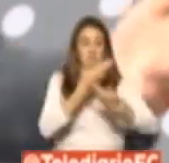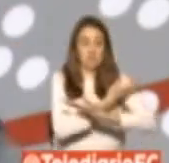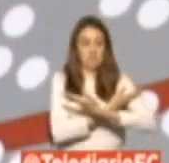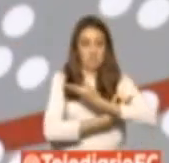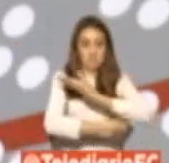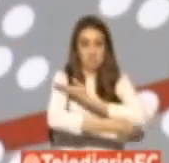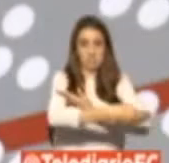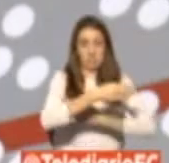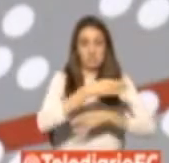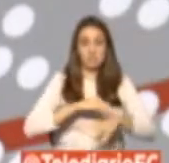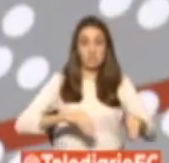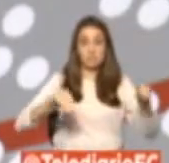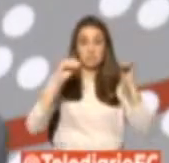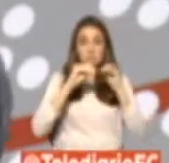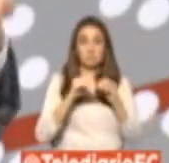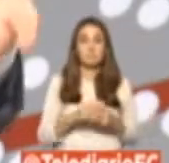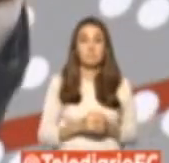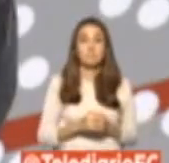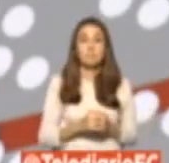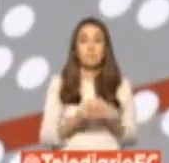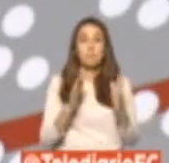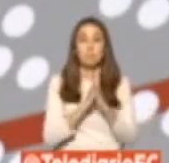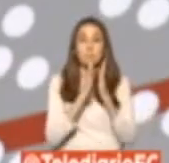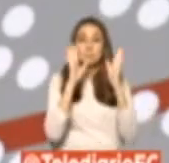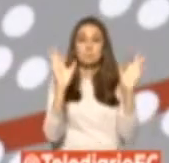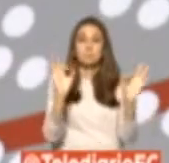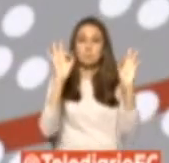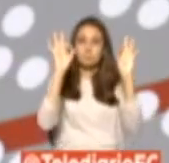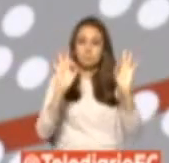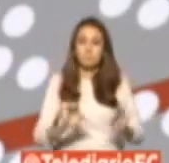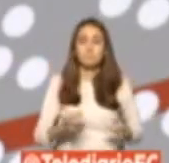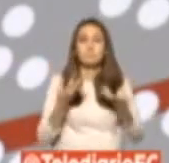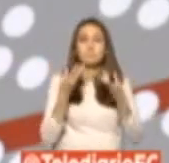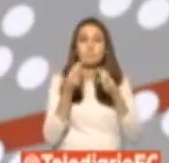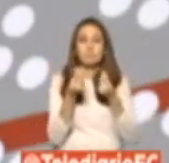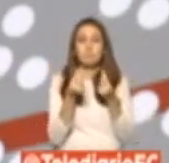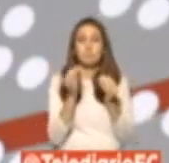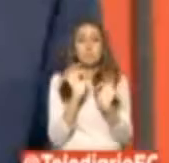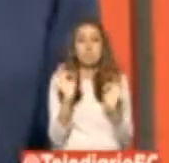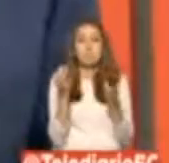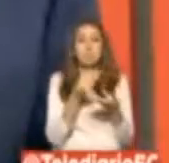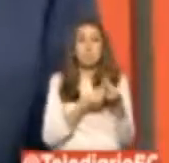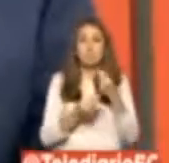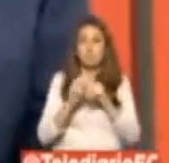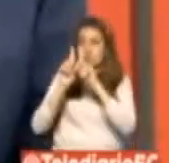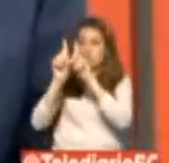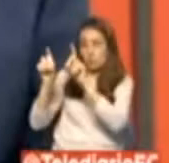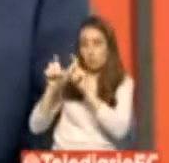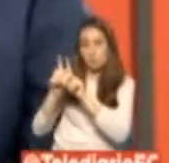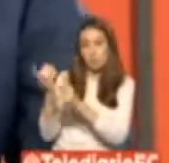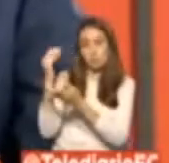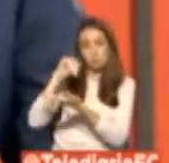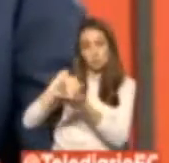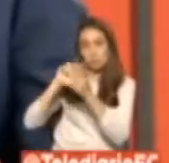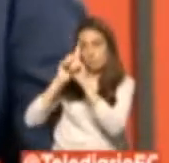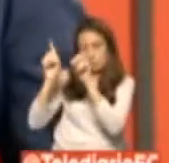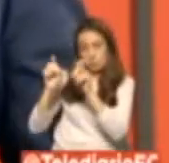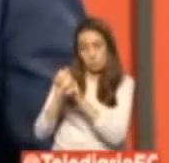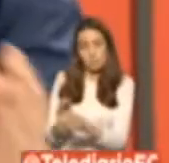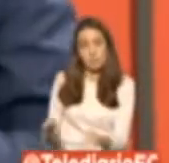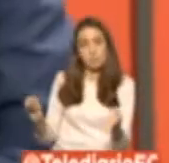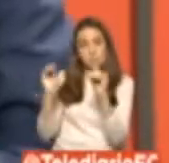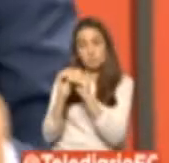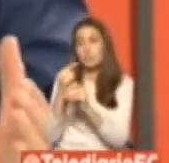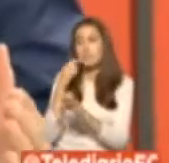cierto, para pagar movilizaciones, y mucho dinero se maneja en efectivo. Y yo lo pregunto, mientras más me suena